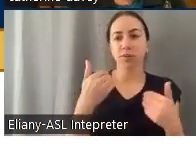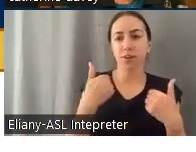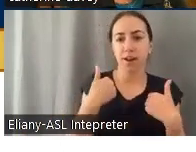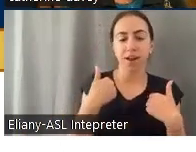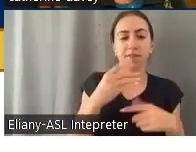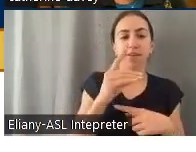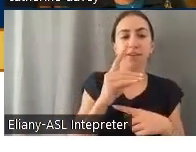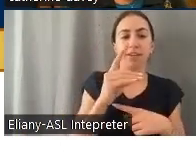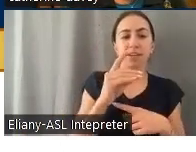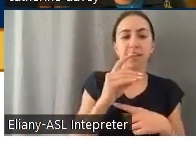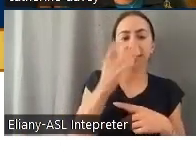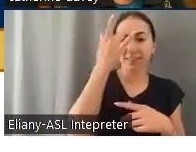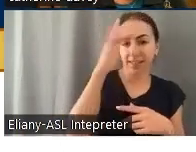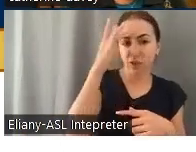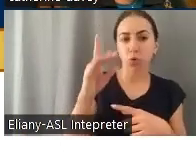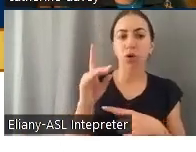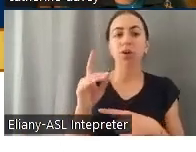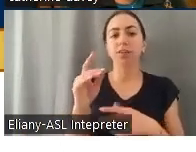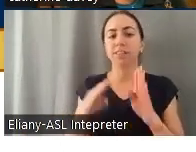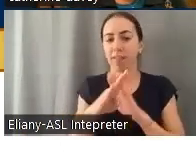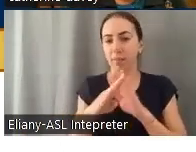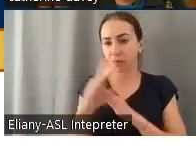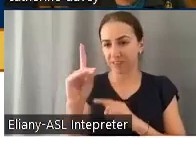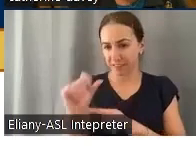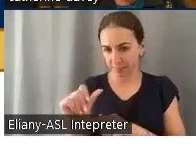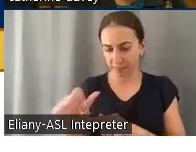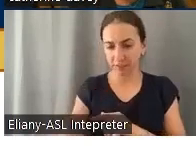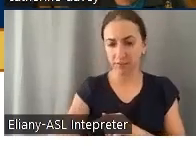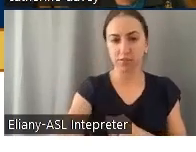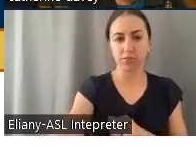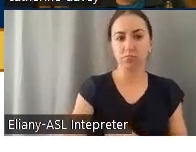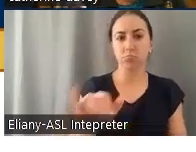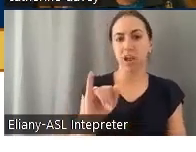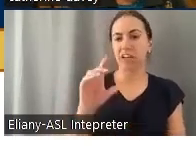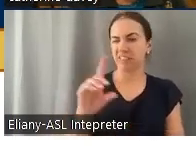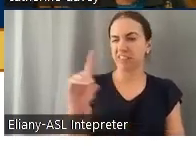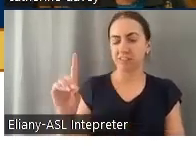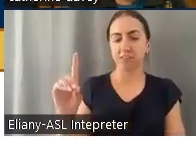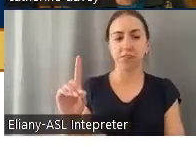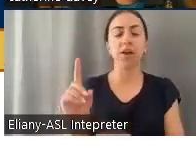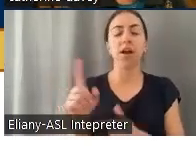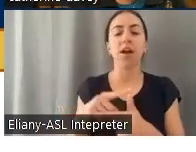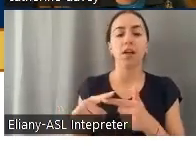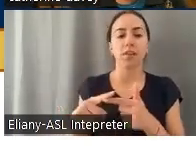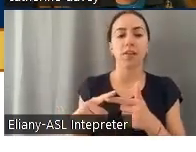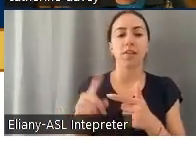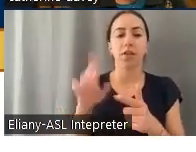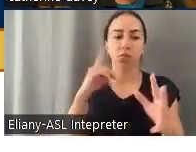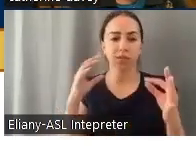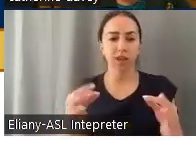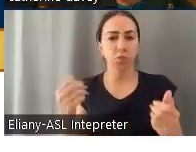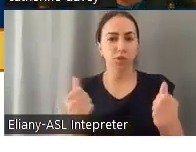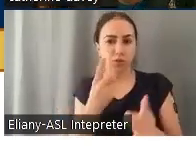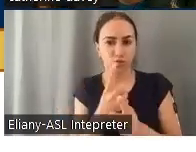para una disability persona con and una appoints a discapacidad guardian intelectual advocate o, to intelectual make o desarrollo y specific apunta a un decisions based on the rights defensor tutelar remaining para tomar esas for that